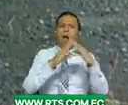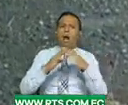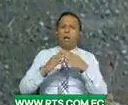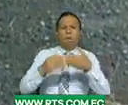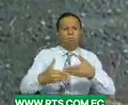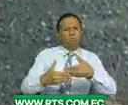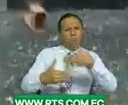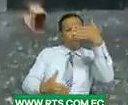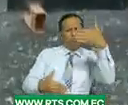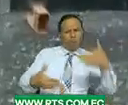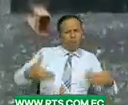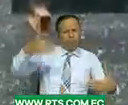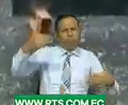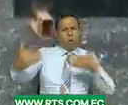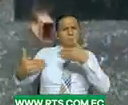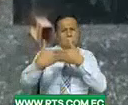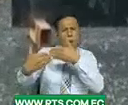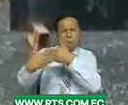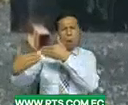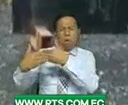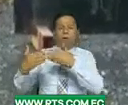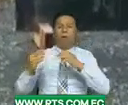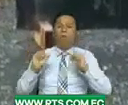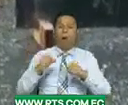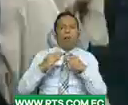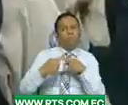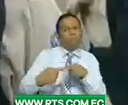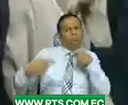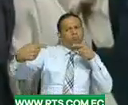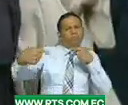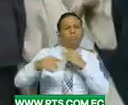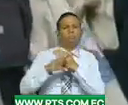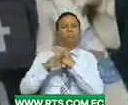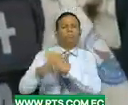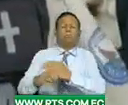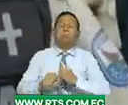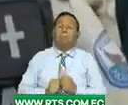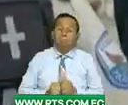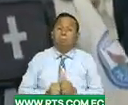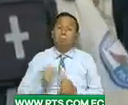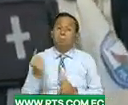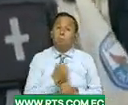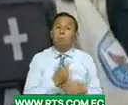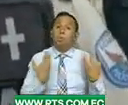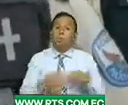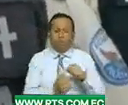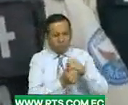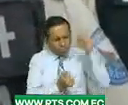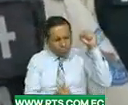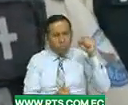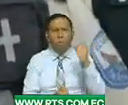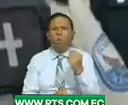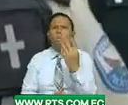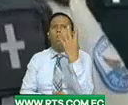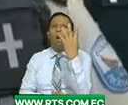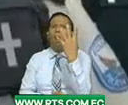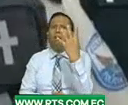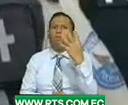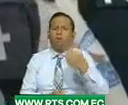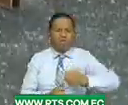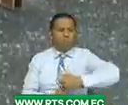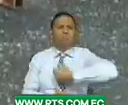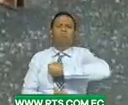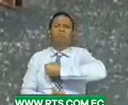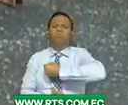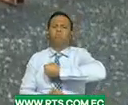de alguna agrupación contraria. Como resultado, hemos encontrado 4 escudos blindados.